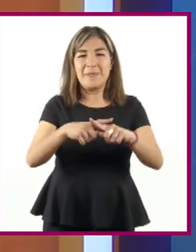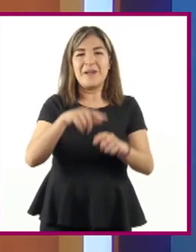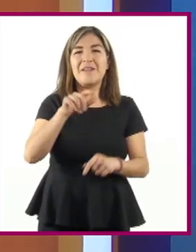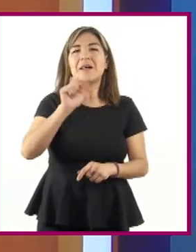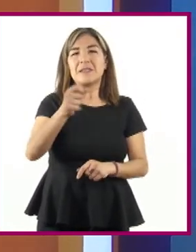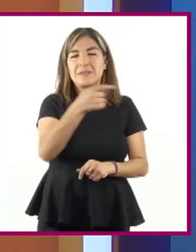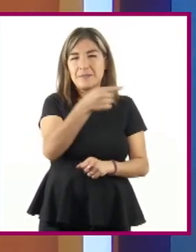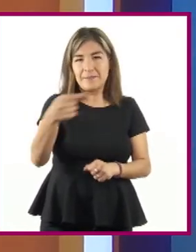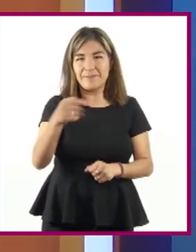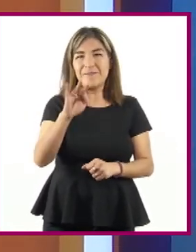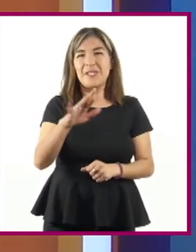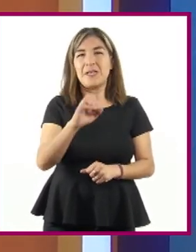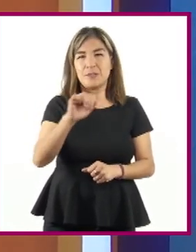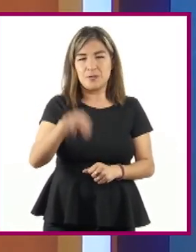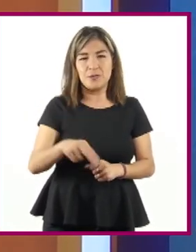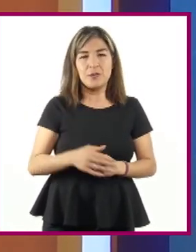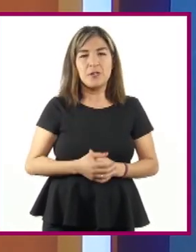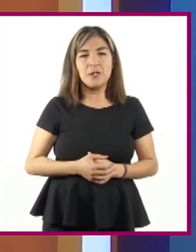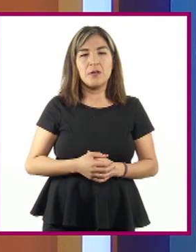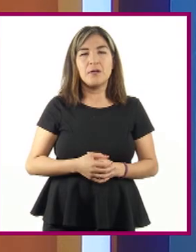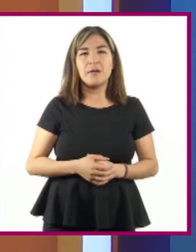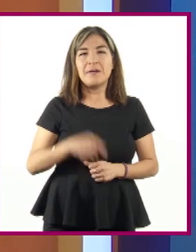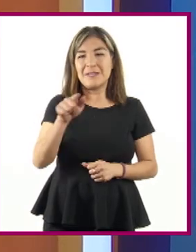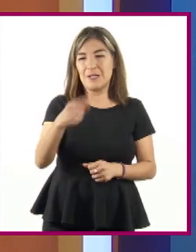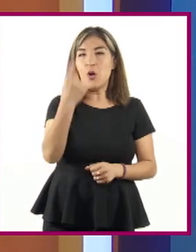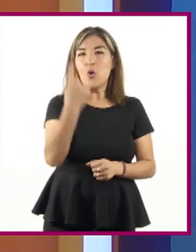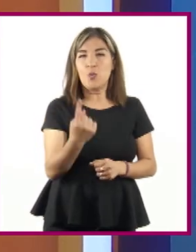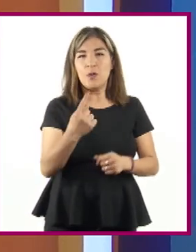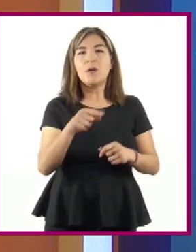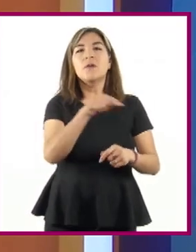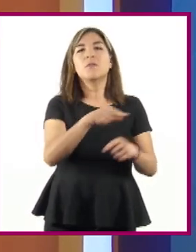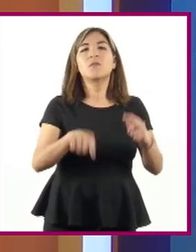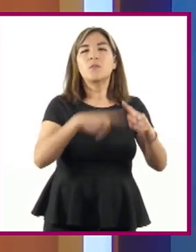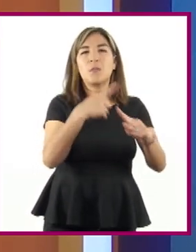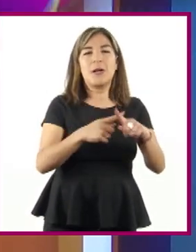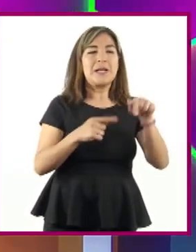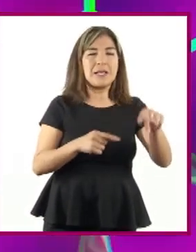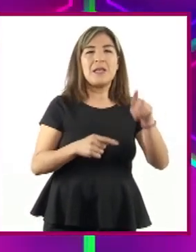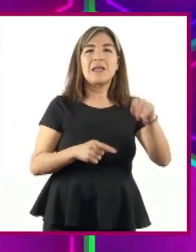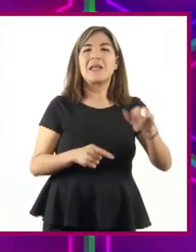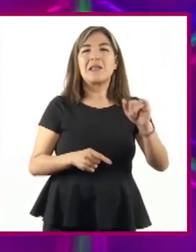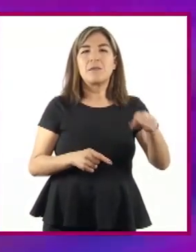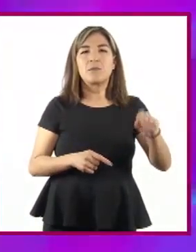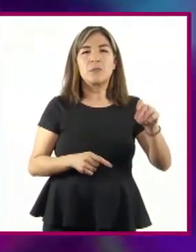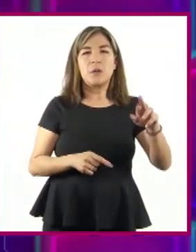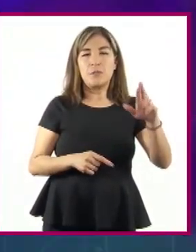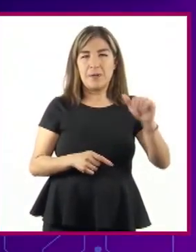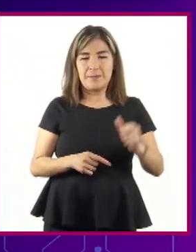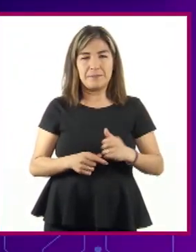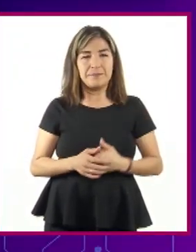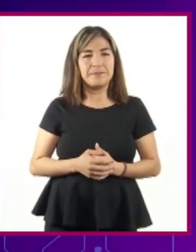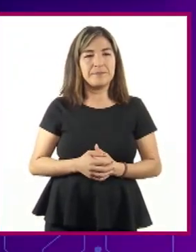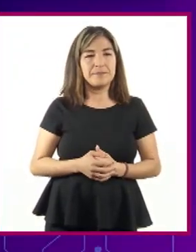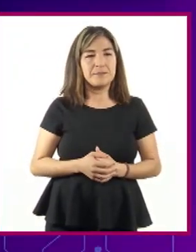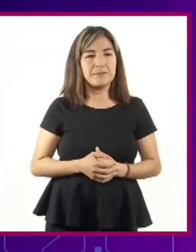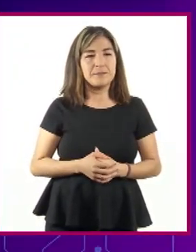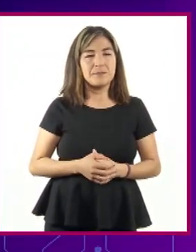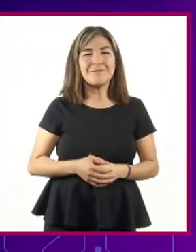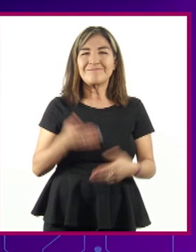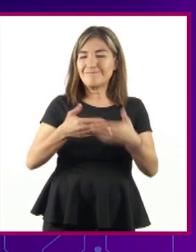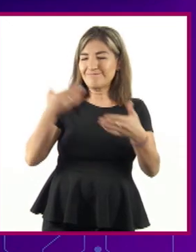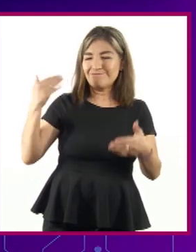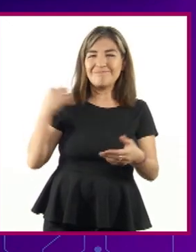fracciones, en este caso, una fracción propia por una fracción impropia. Hace unos días compré una varilla